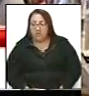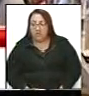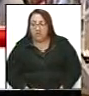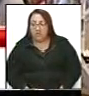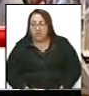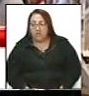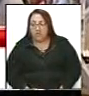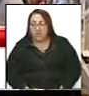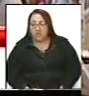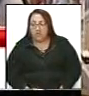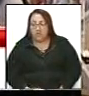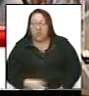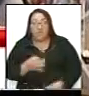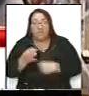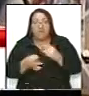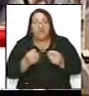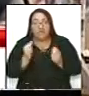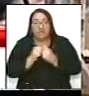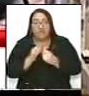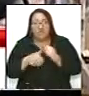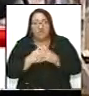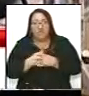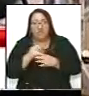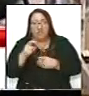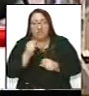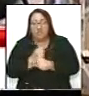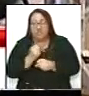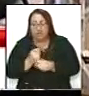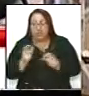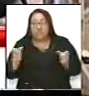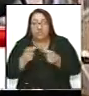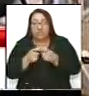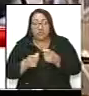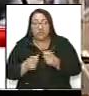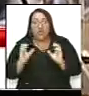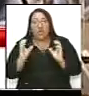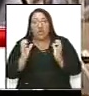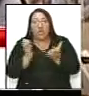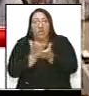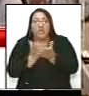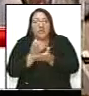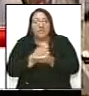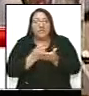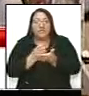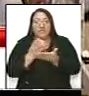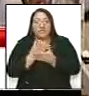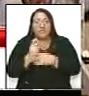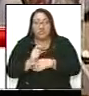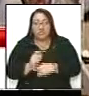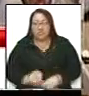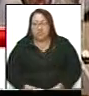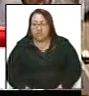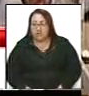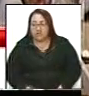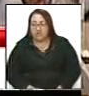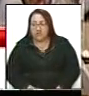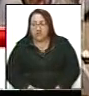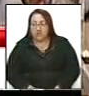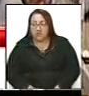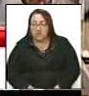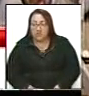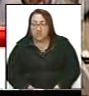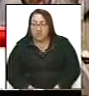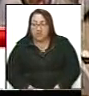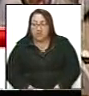la política seguida con los colegios o centros educativos de jornada escolar completa. Pero